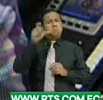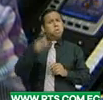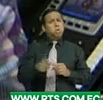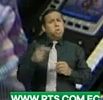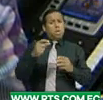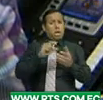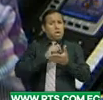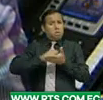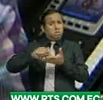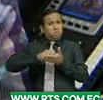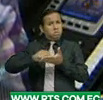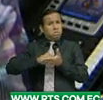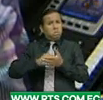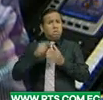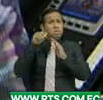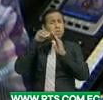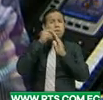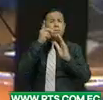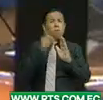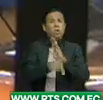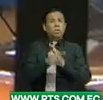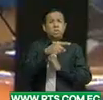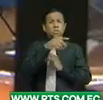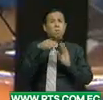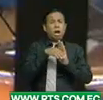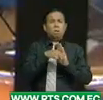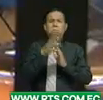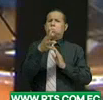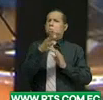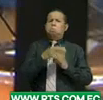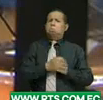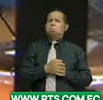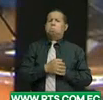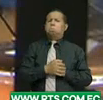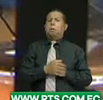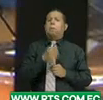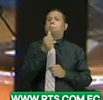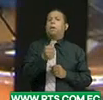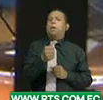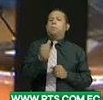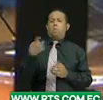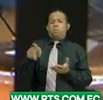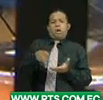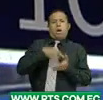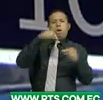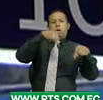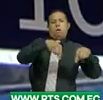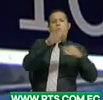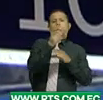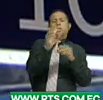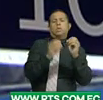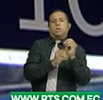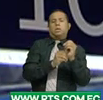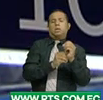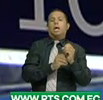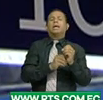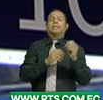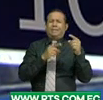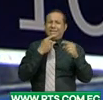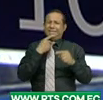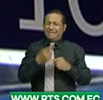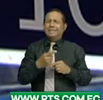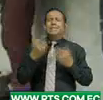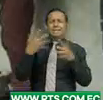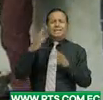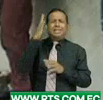por el estilo, sino que con su orden de pago las cancela. Además, asegura tener conocimiento sobre este tipo de casos y que desde octubre